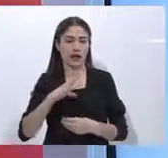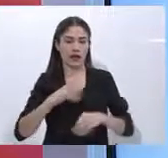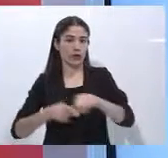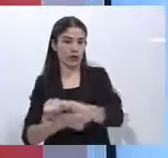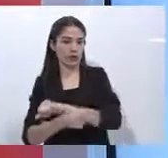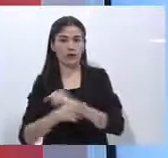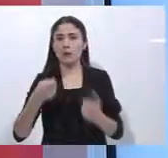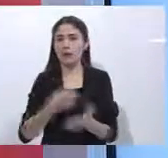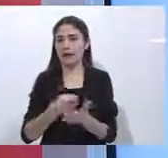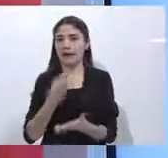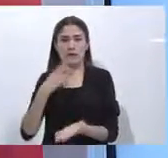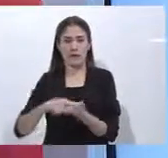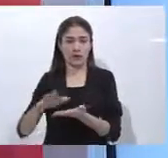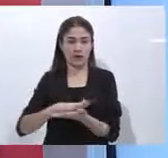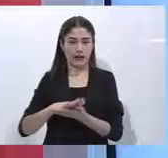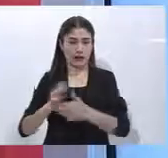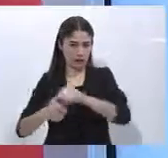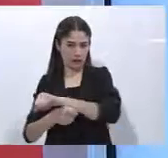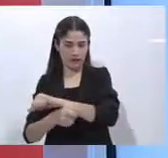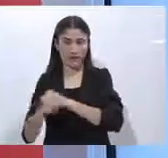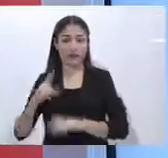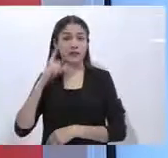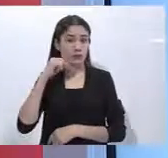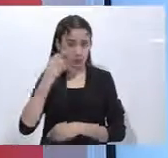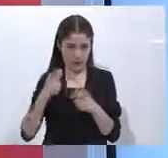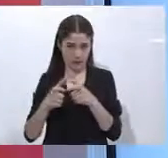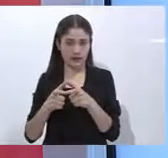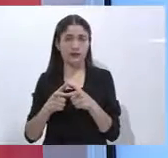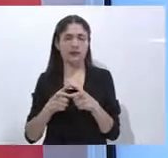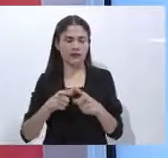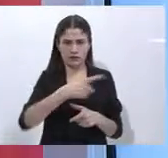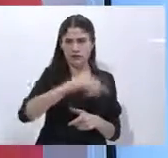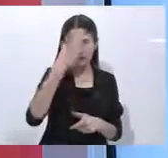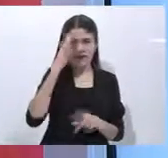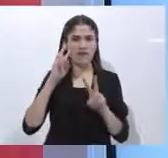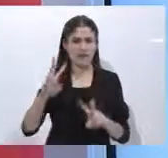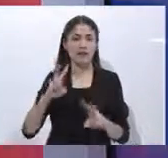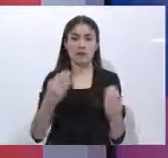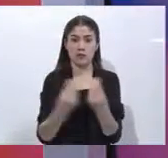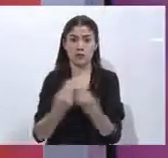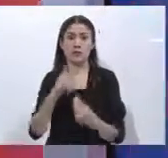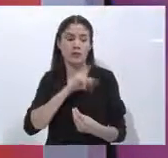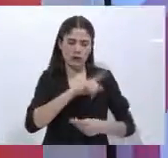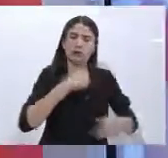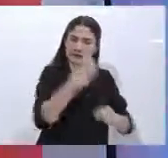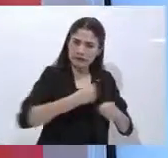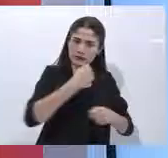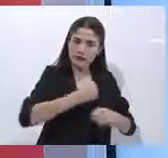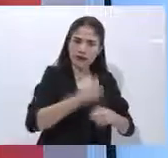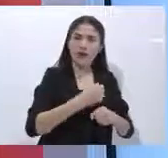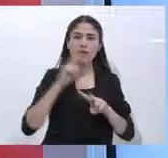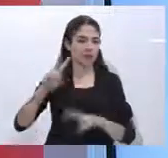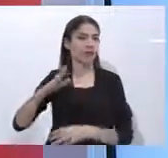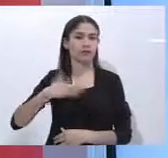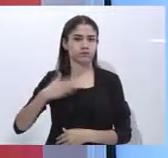usted habrán escuchado la manifestación el cierre de ruta que han hecho los productores anteayer ayer